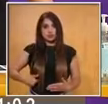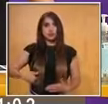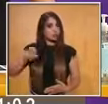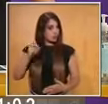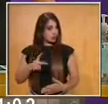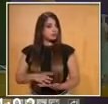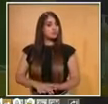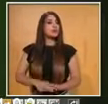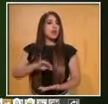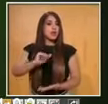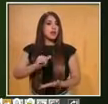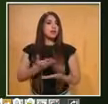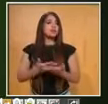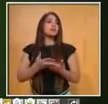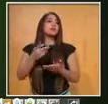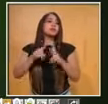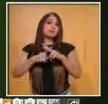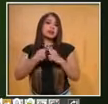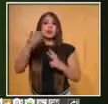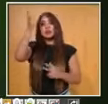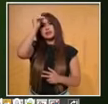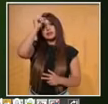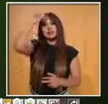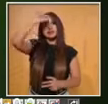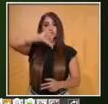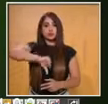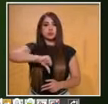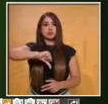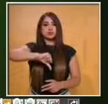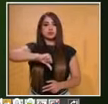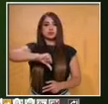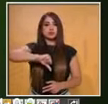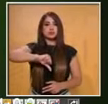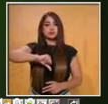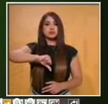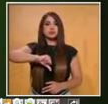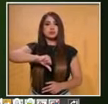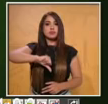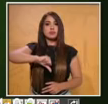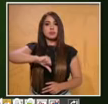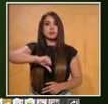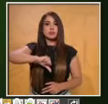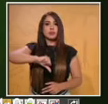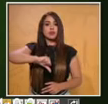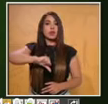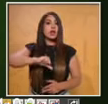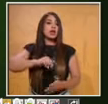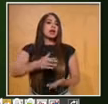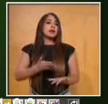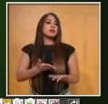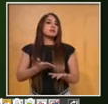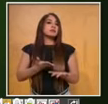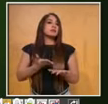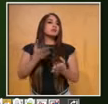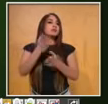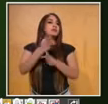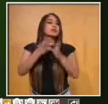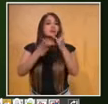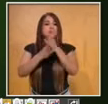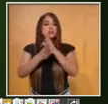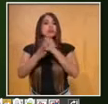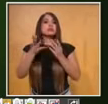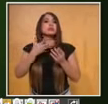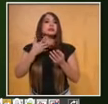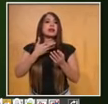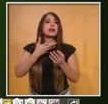aprendizajes esperados para el día de hoy. Aprendizaje esperado: acontecimientos que transformaron el paisaje y la vida cotidiana en el siglo